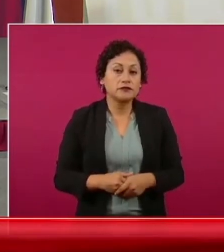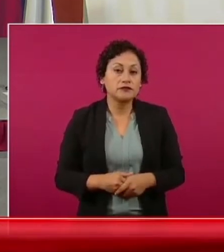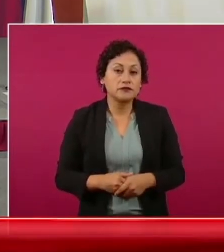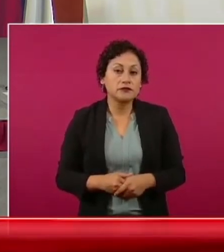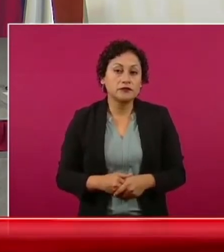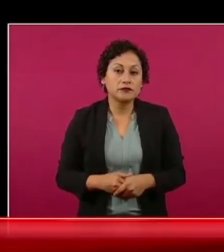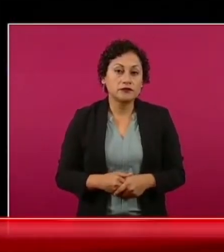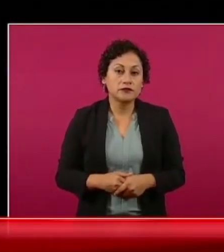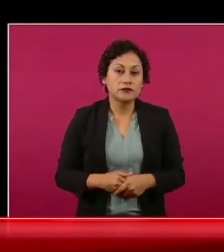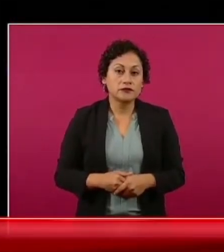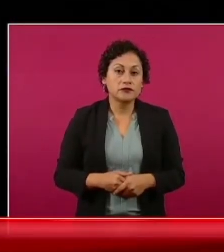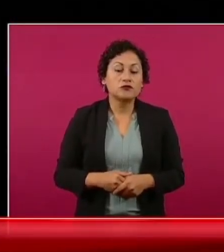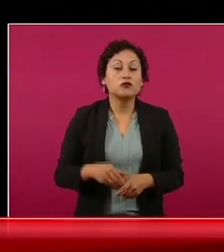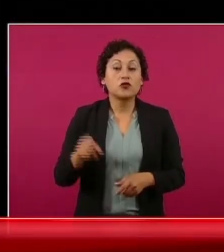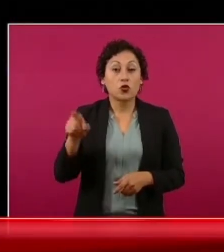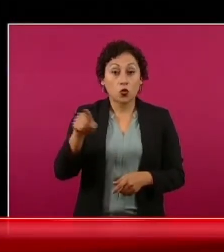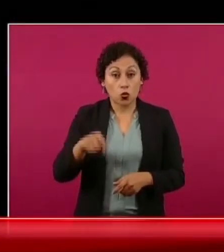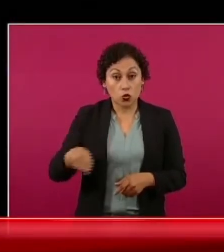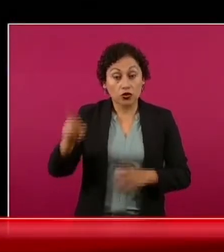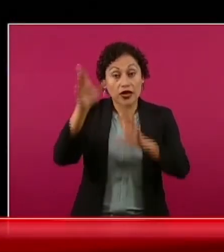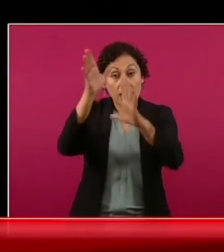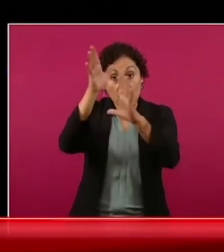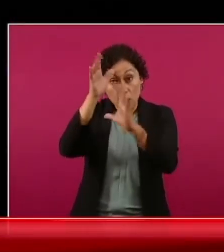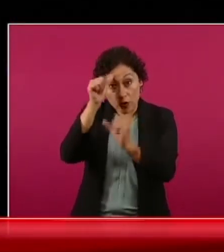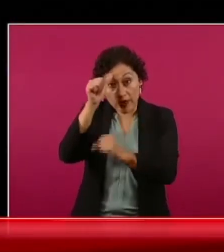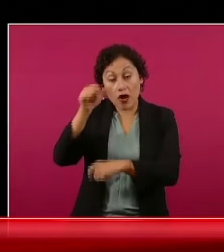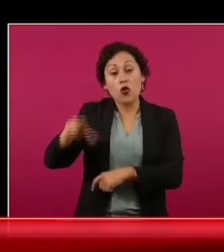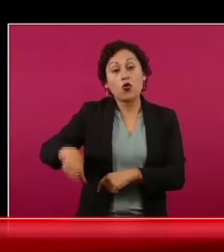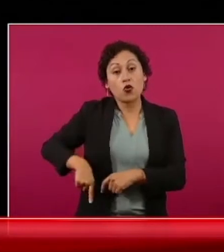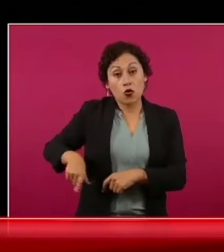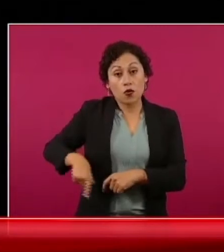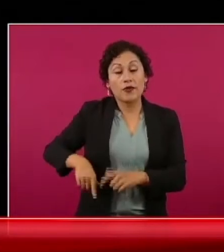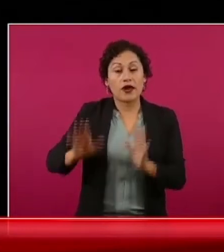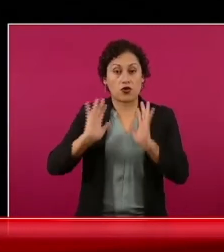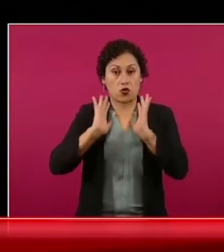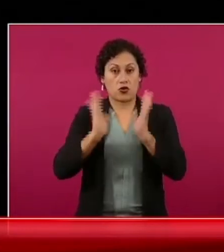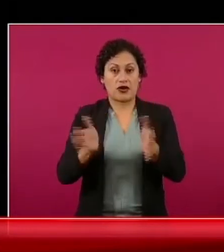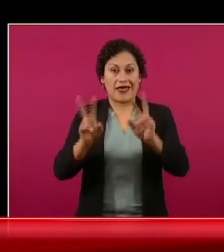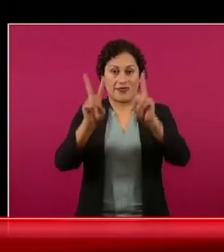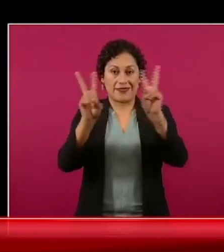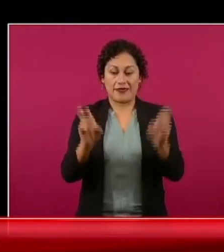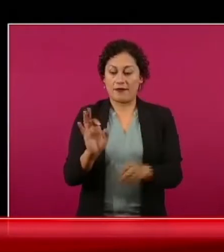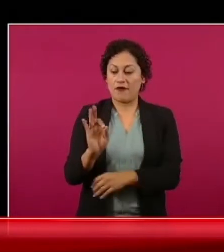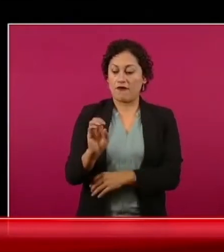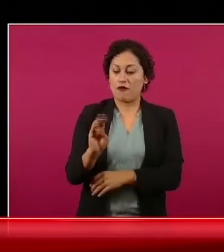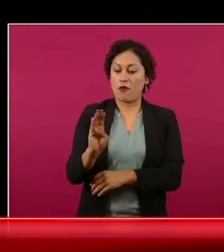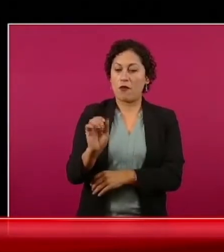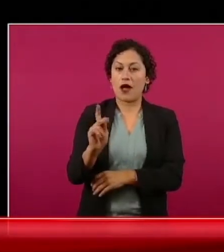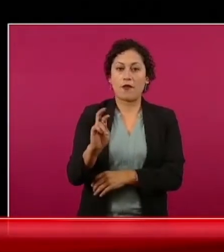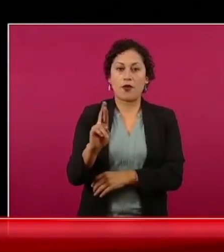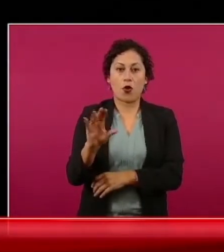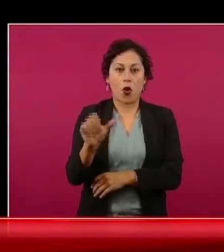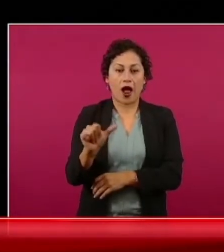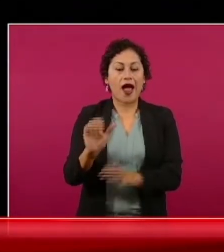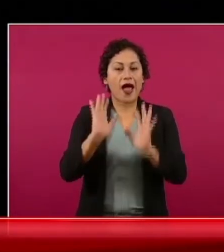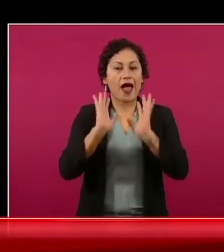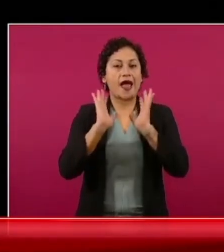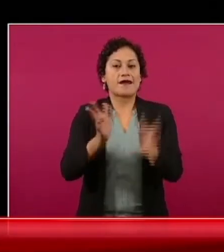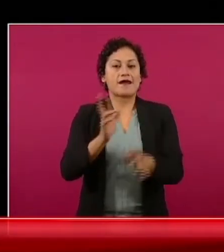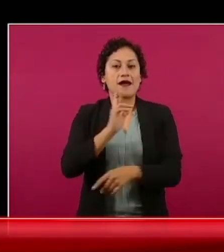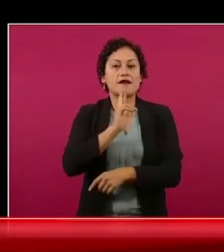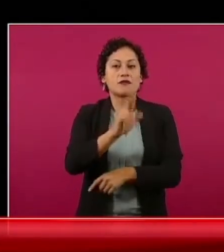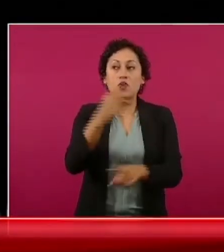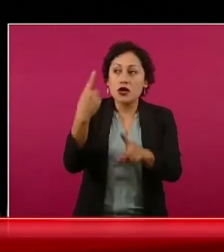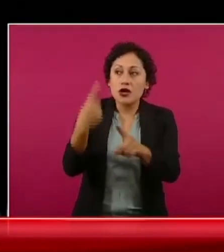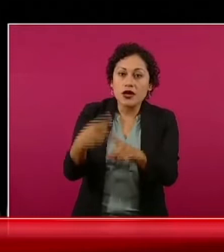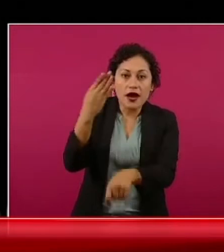acordaron con el gobierno este resolver el asunto del fodaproa sin castigo a los responsables y sin que estén